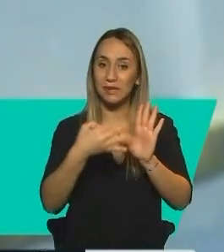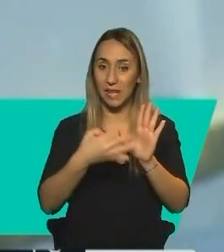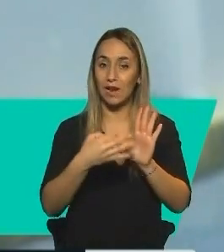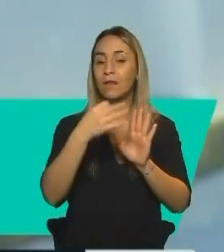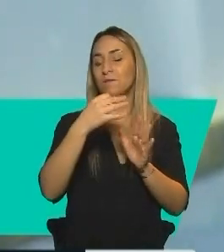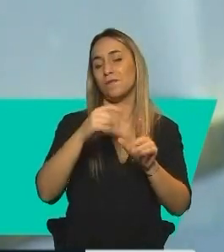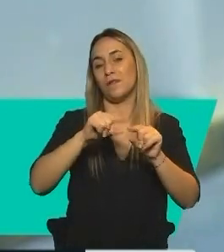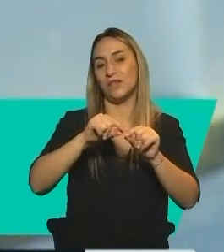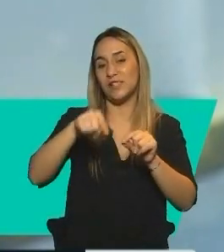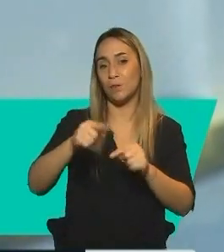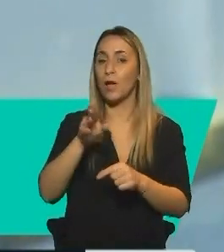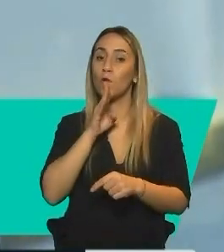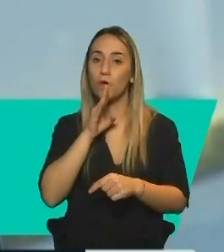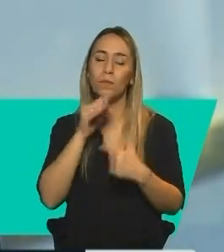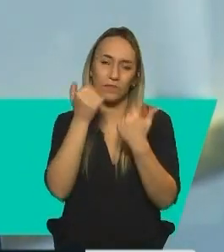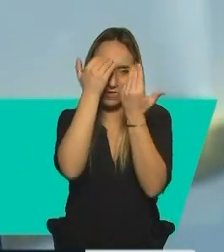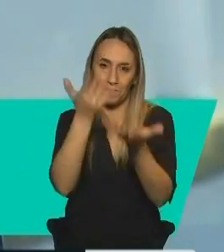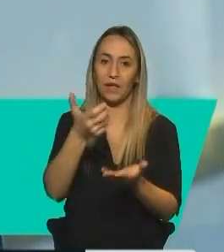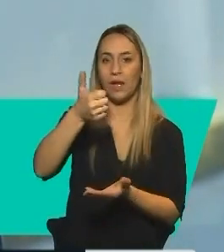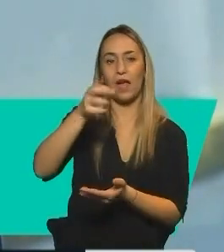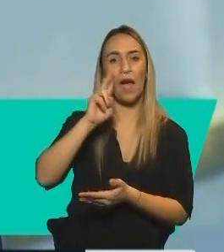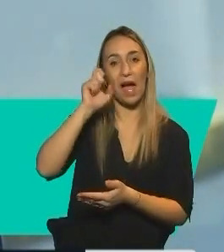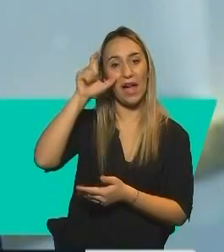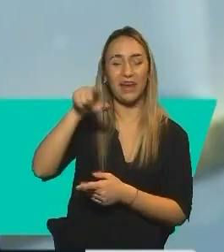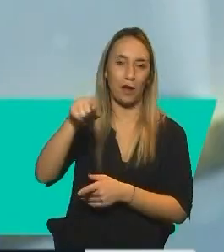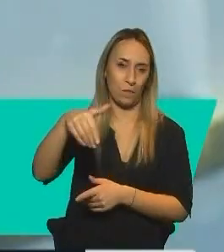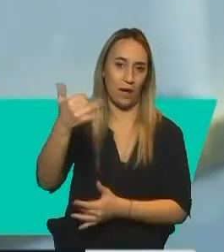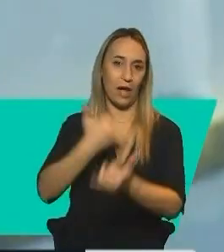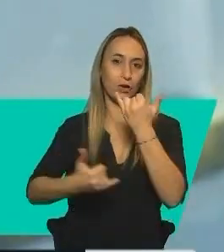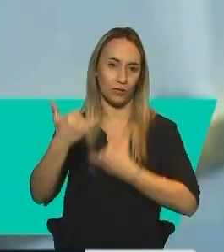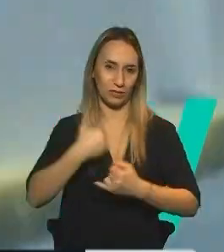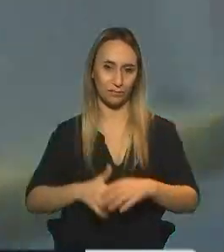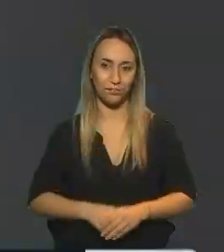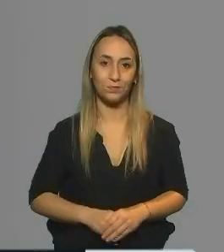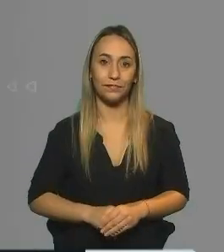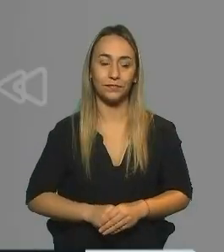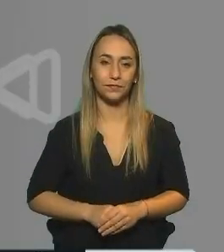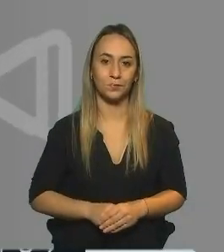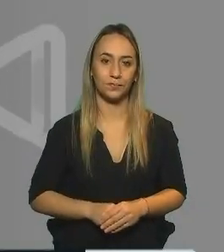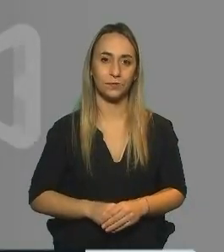saludamos a Ariel Berim, que nos va a estar contando acerca de Tisha B'Av.